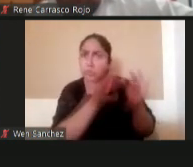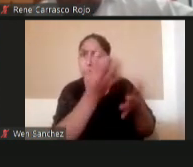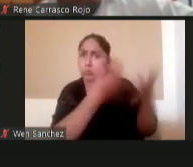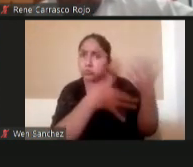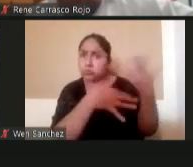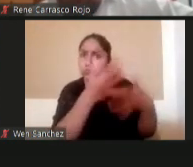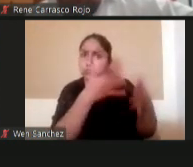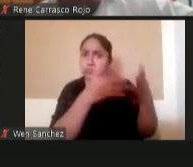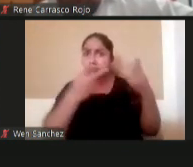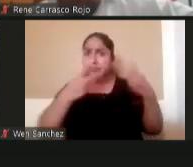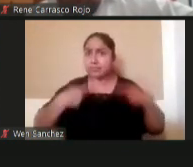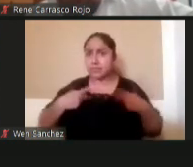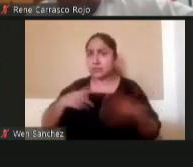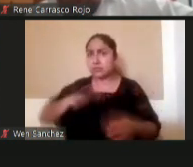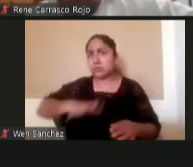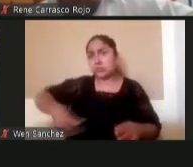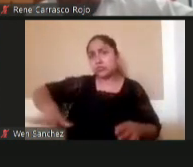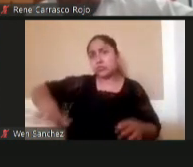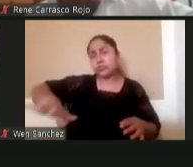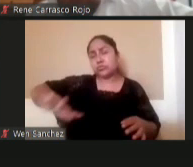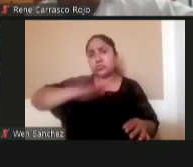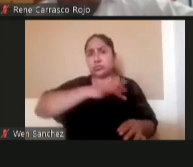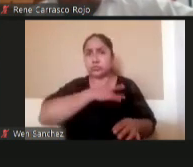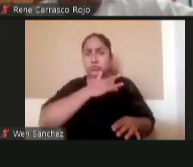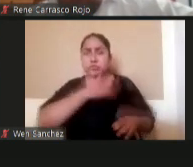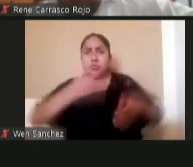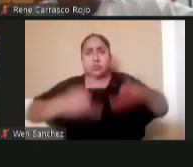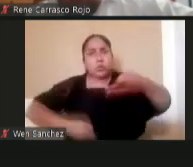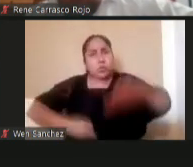Ellos nos hacen una,